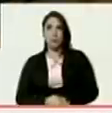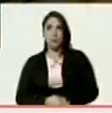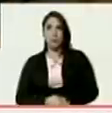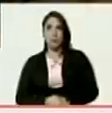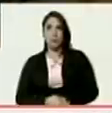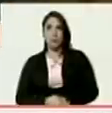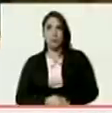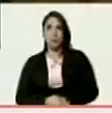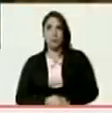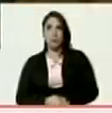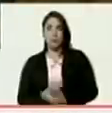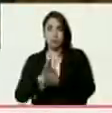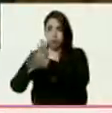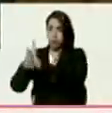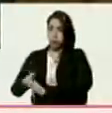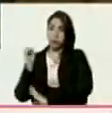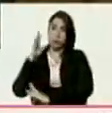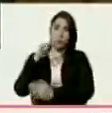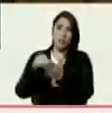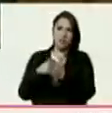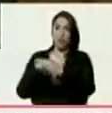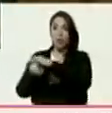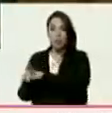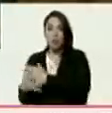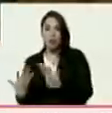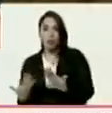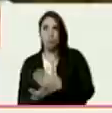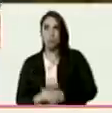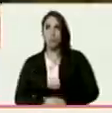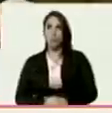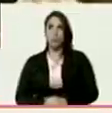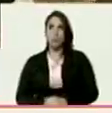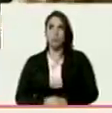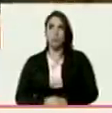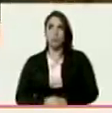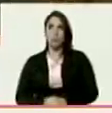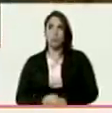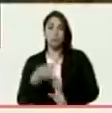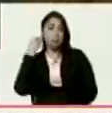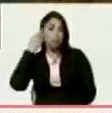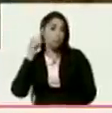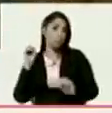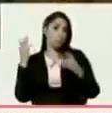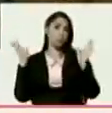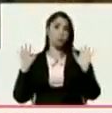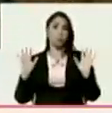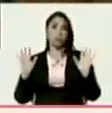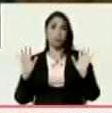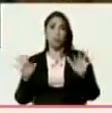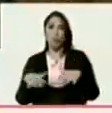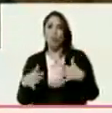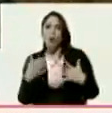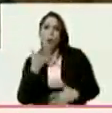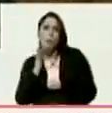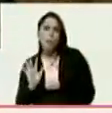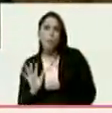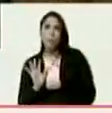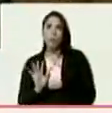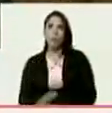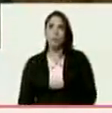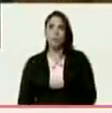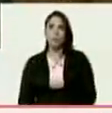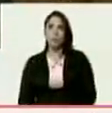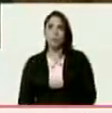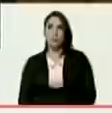Por eso quería destruir la Asamblea Nacional. Creo que lo logró. Cuando hagan su, ¿cómo se llama? Su